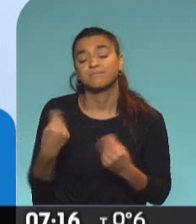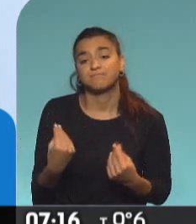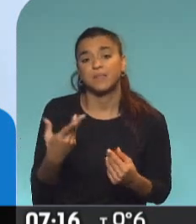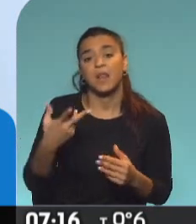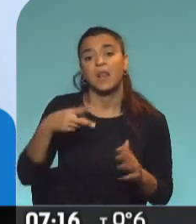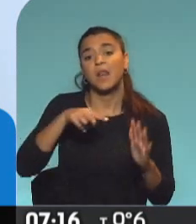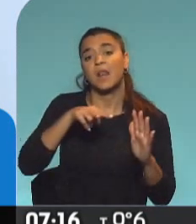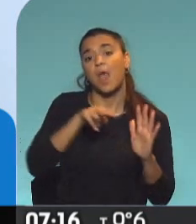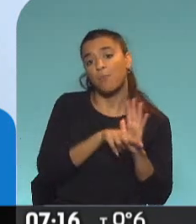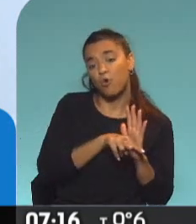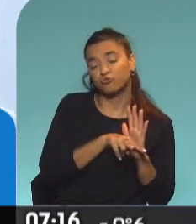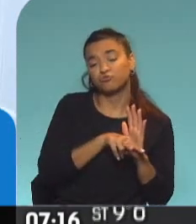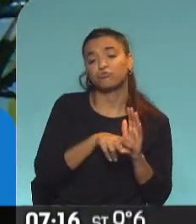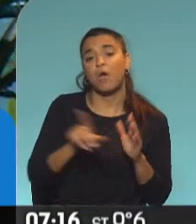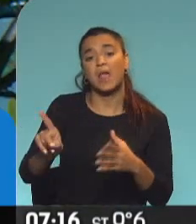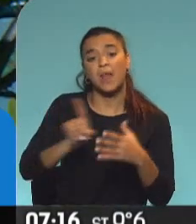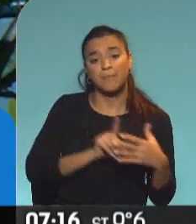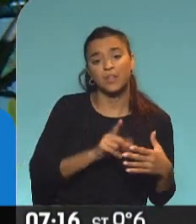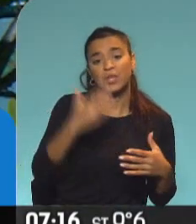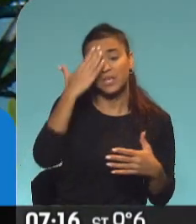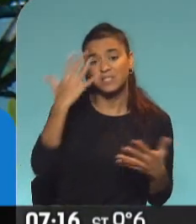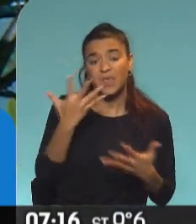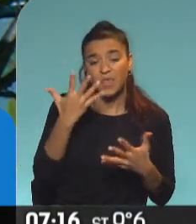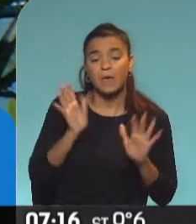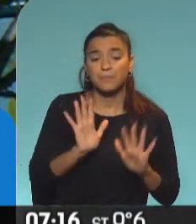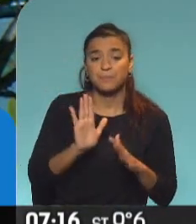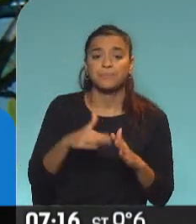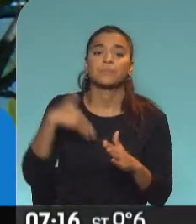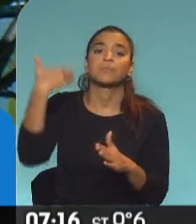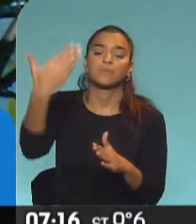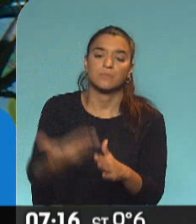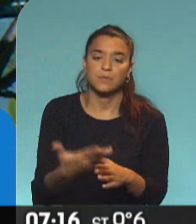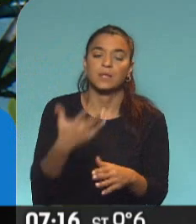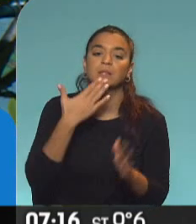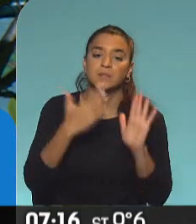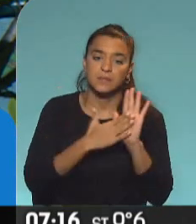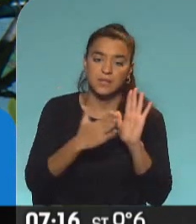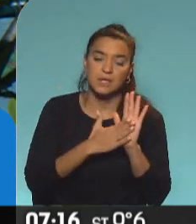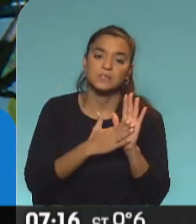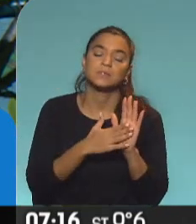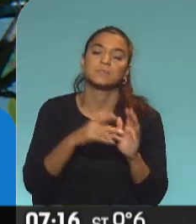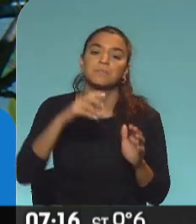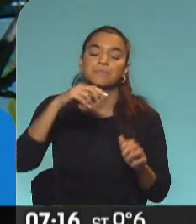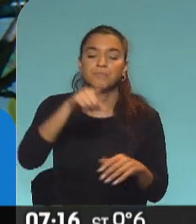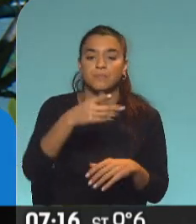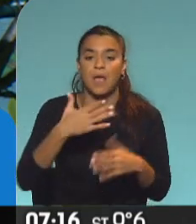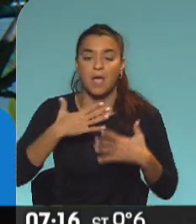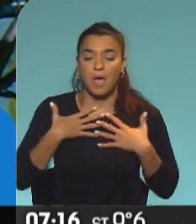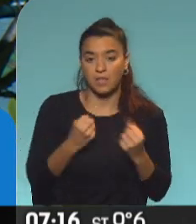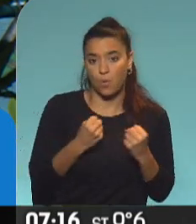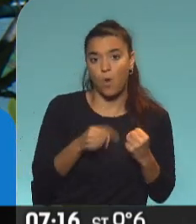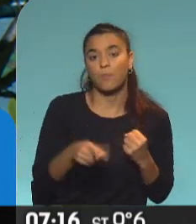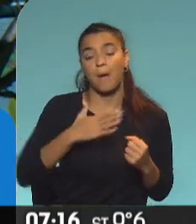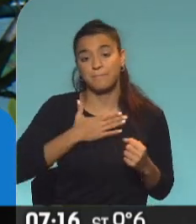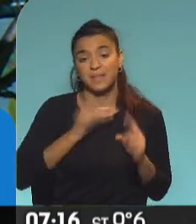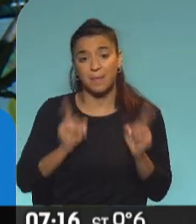aislamiento tuve que esperar 15 días para después hacerme un test de anticuerpos y ese sí me lo hicieron a mí ya mi hijo entonces